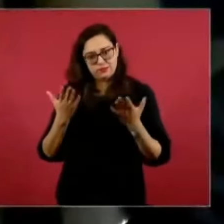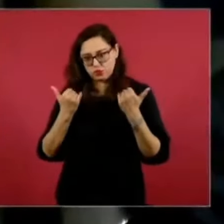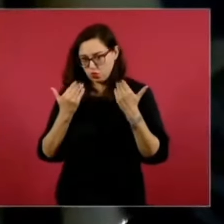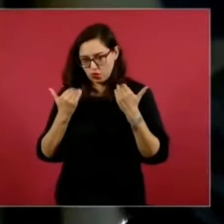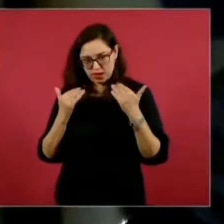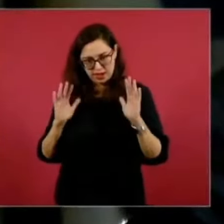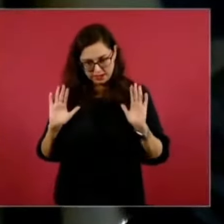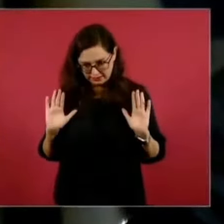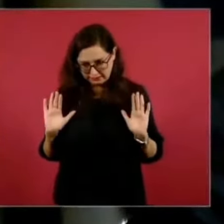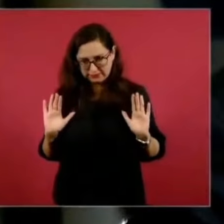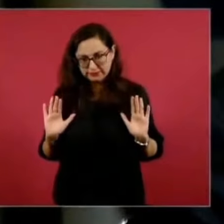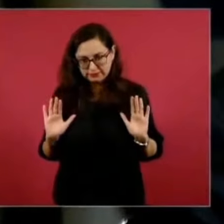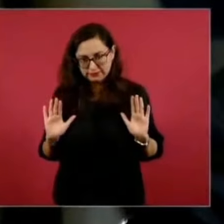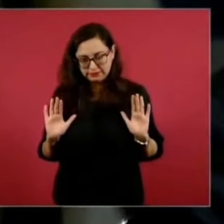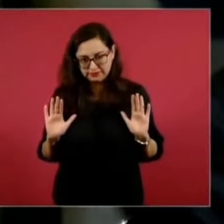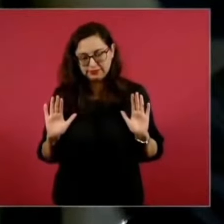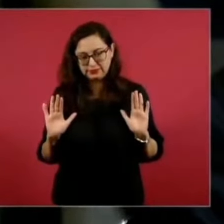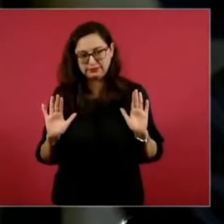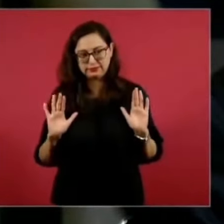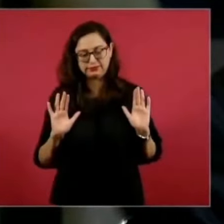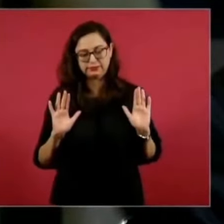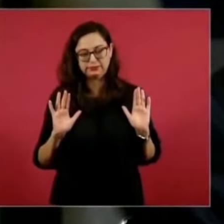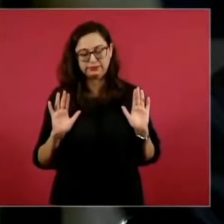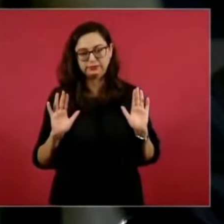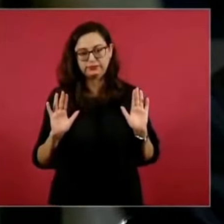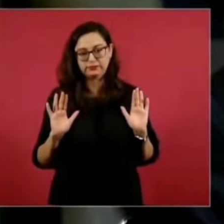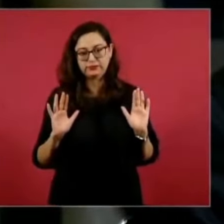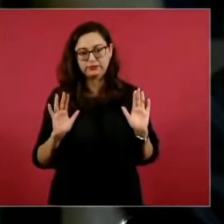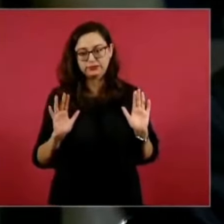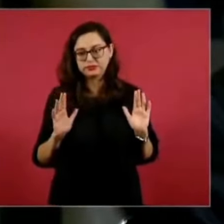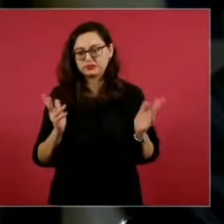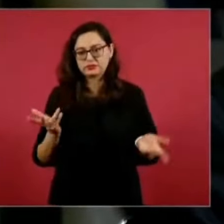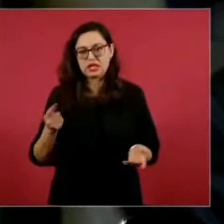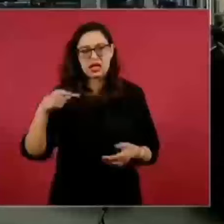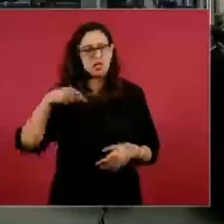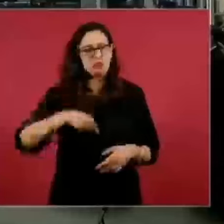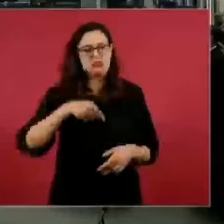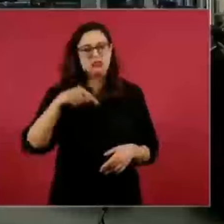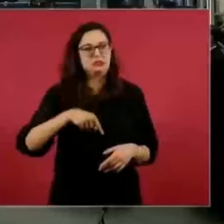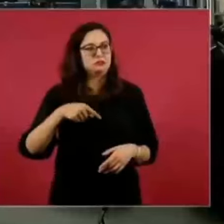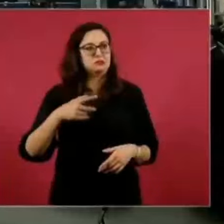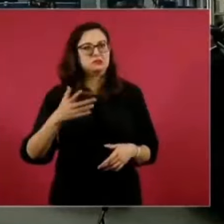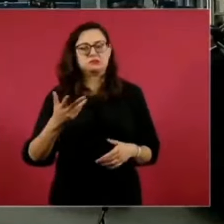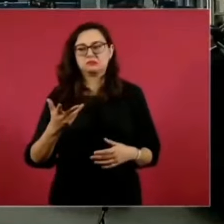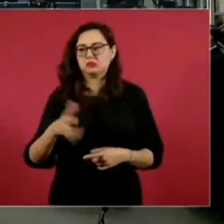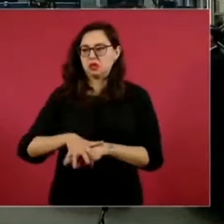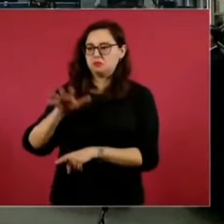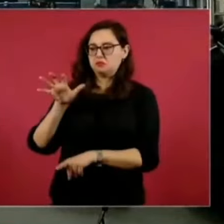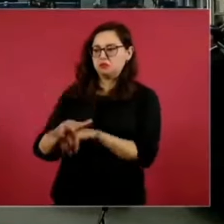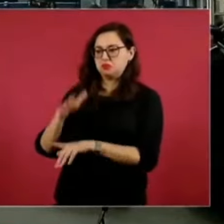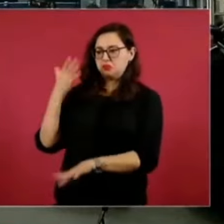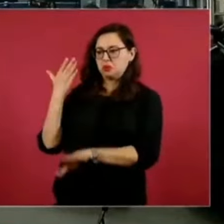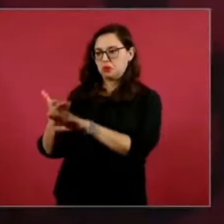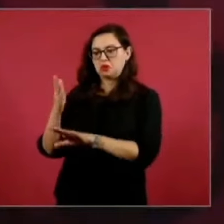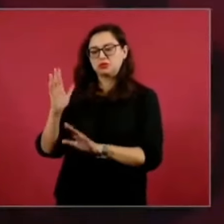sumarios no se puede permitir que haya linchamientos políticos